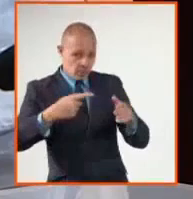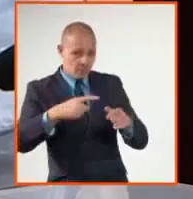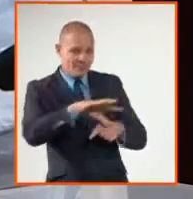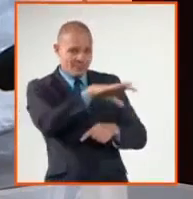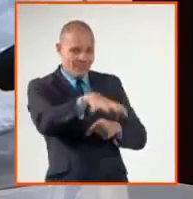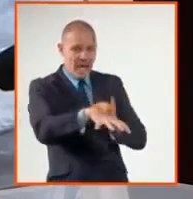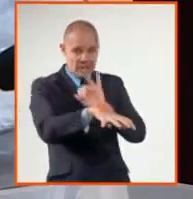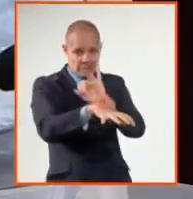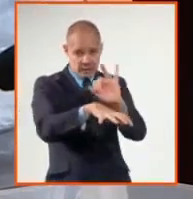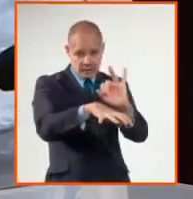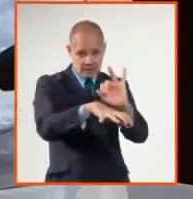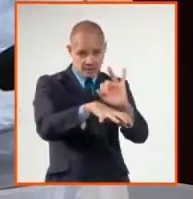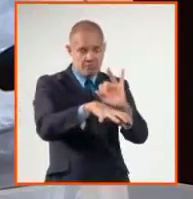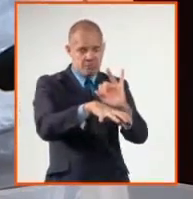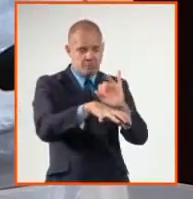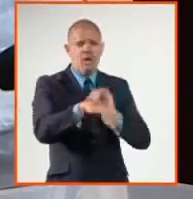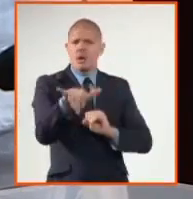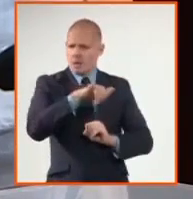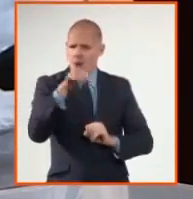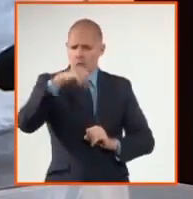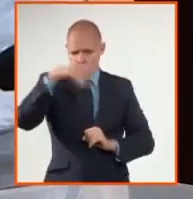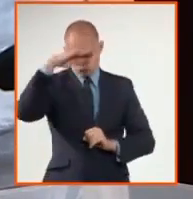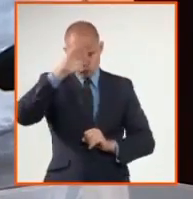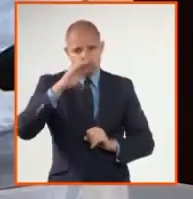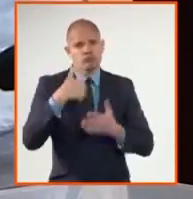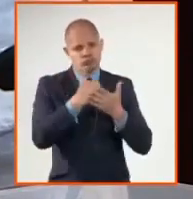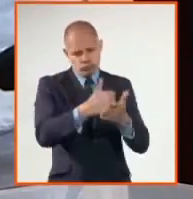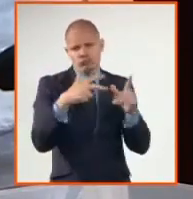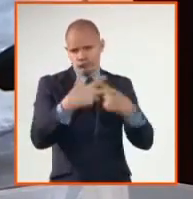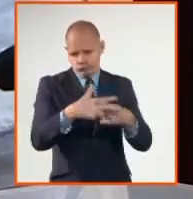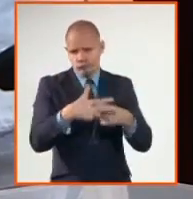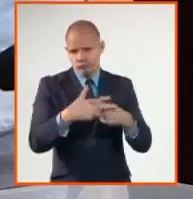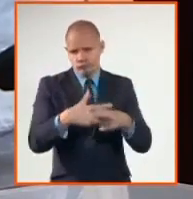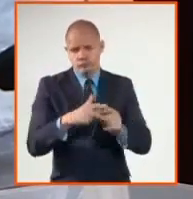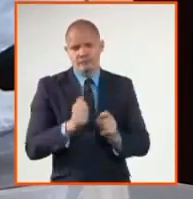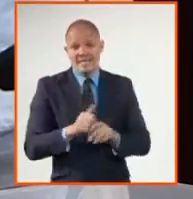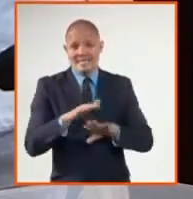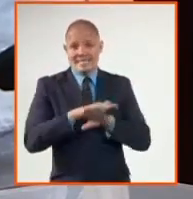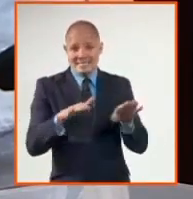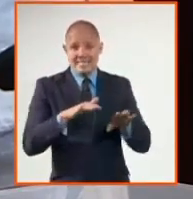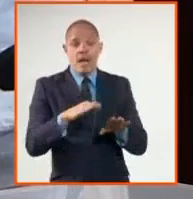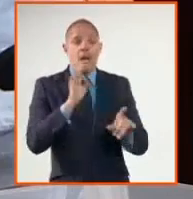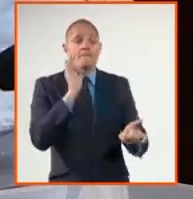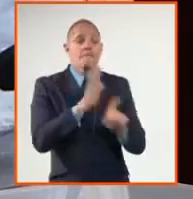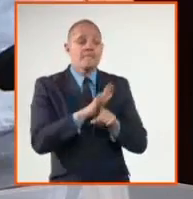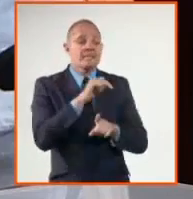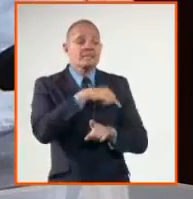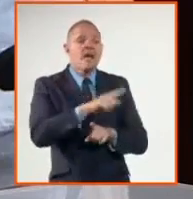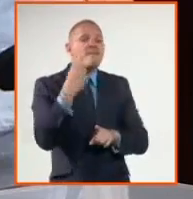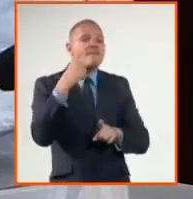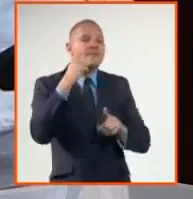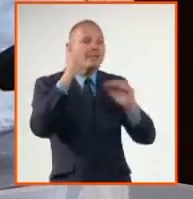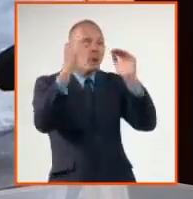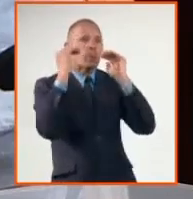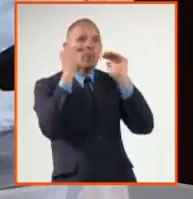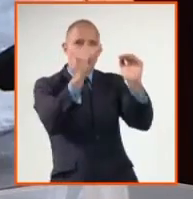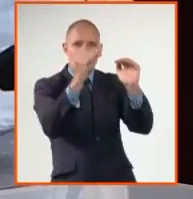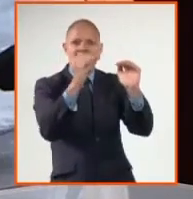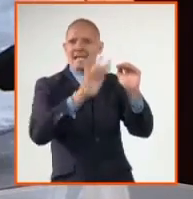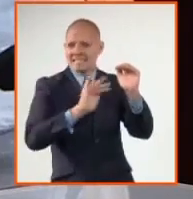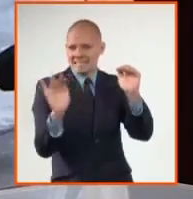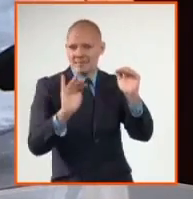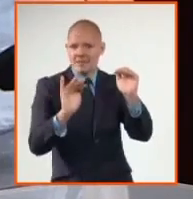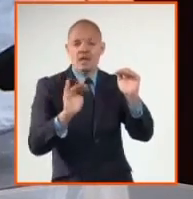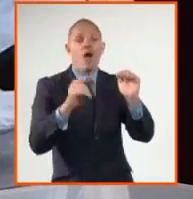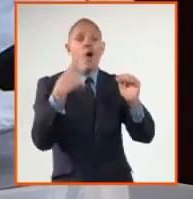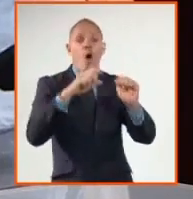6 entre en servicios ya este hecho va a estar restablecido de la nave pero la turbina 7 los equipos auxiliares el generador